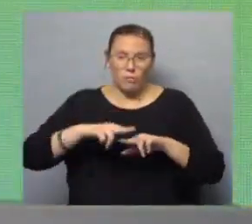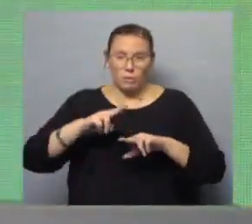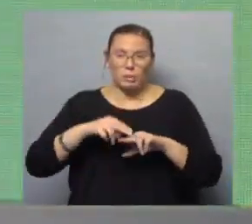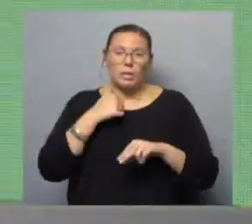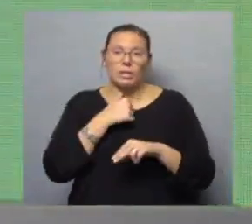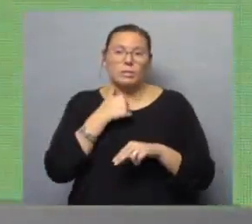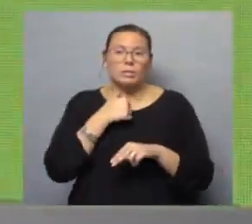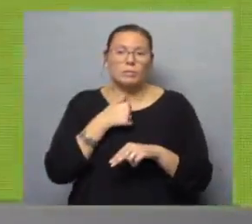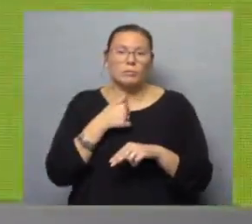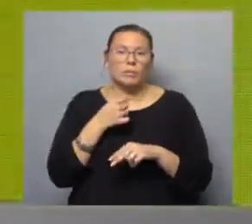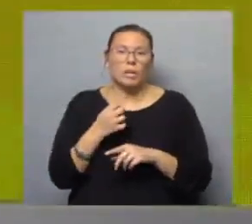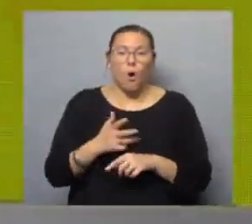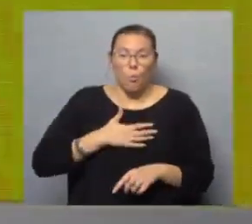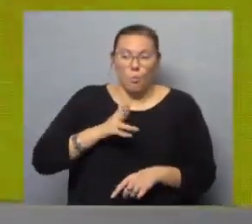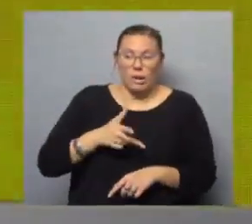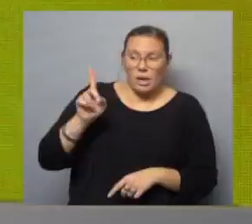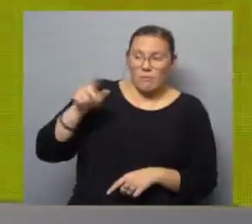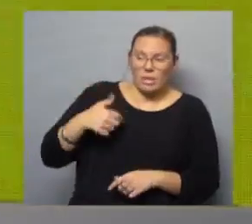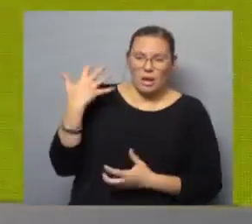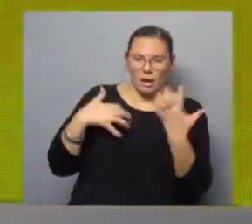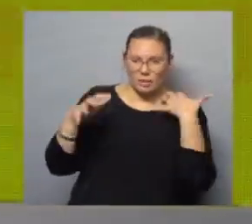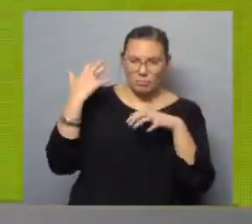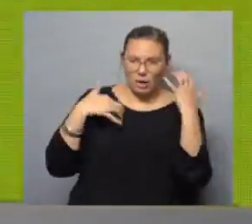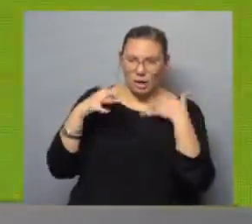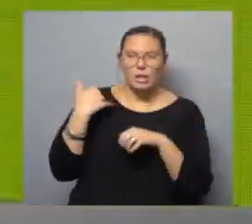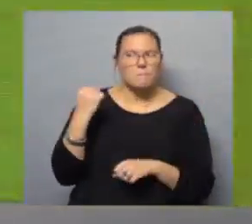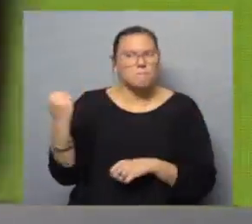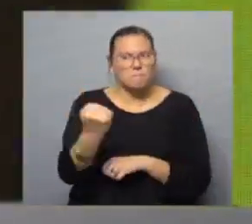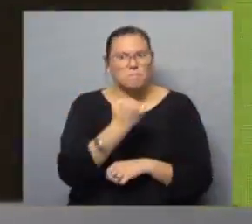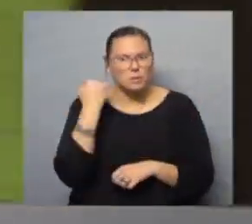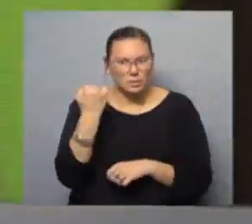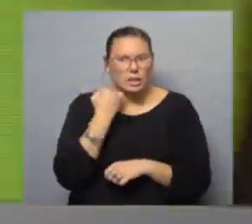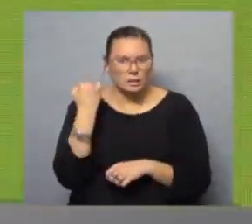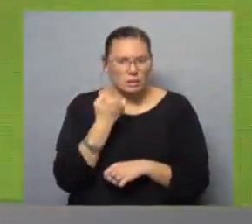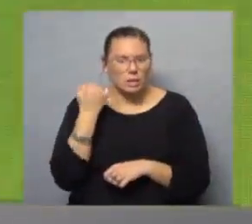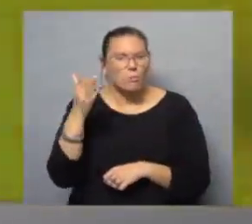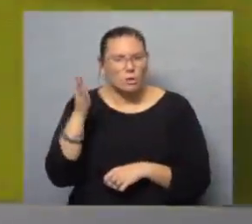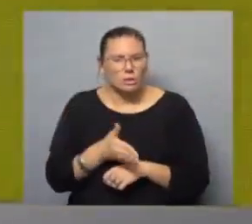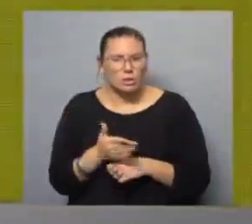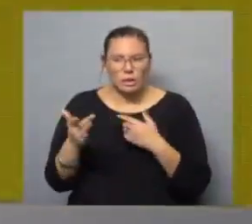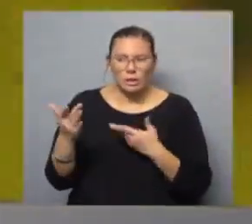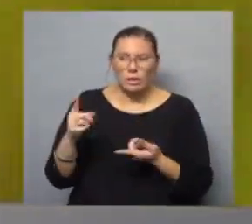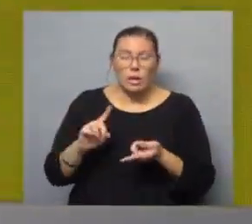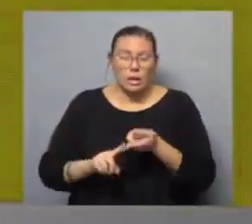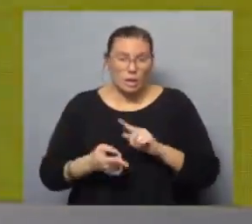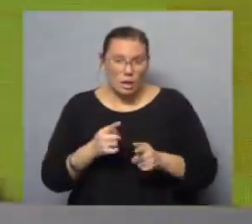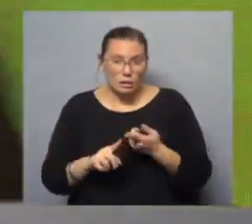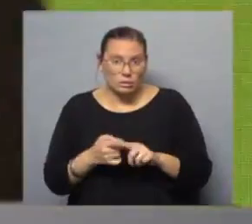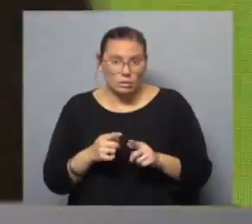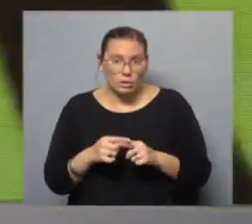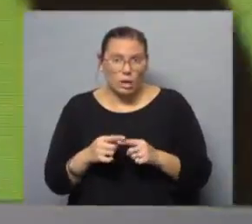emergentes humanas vienen de animales, o sea que es bien importante la proporción de esta interacción. Hay un montón